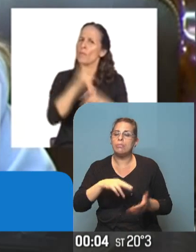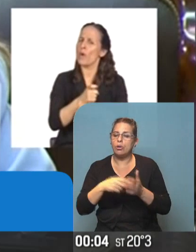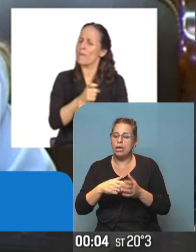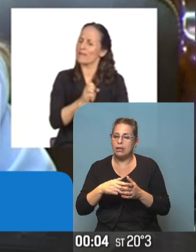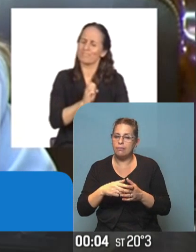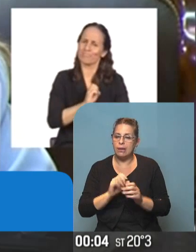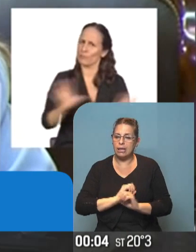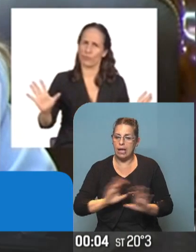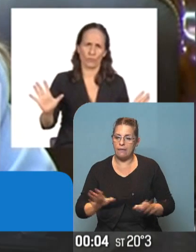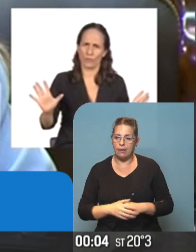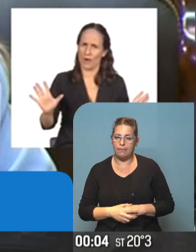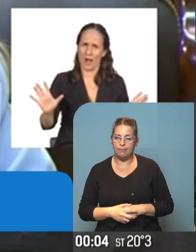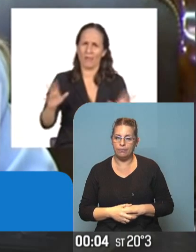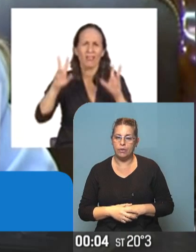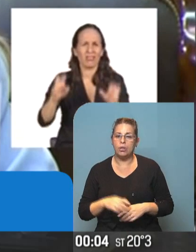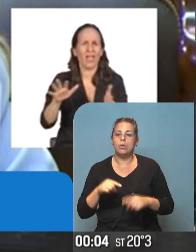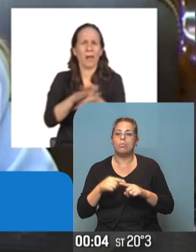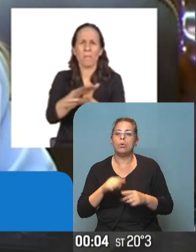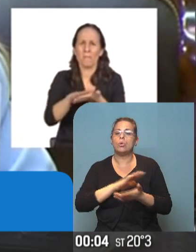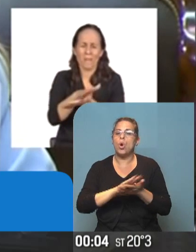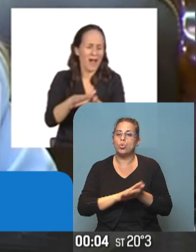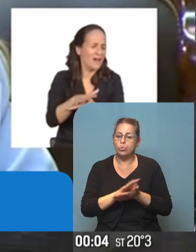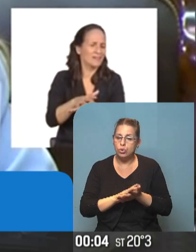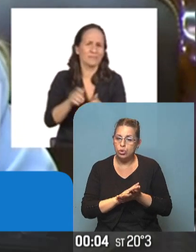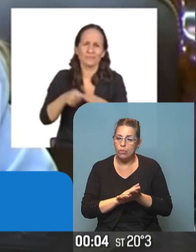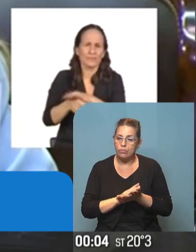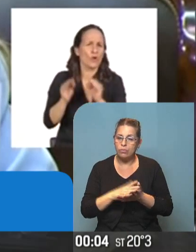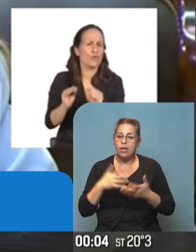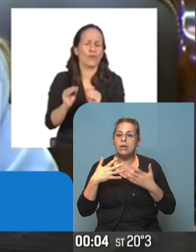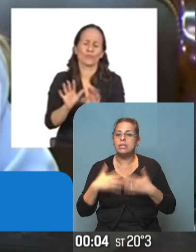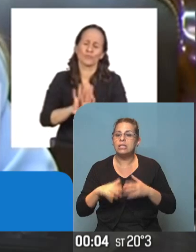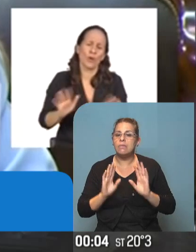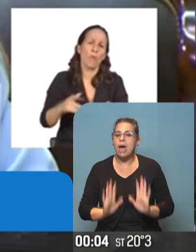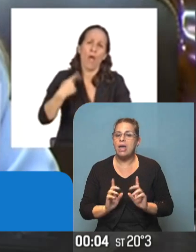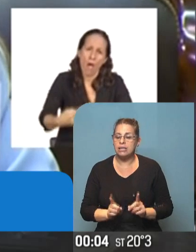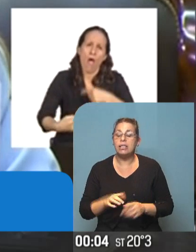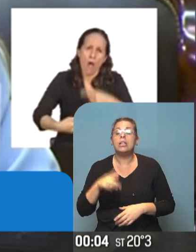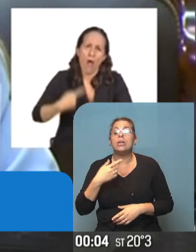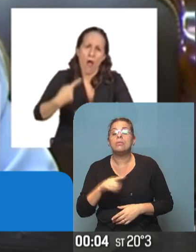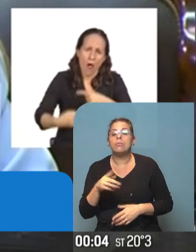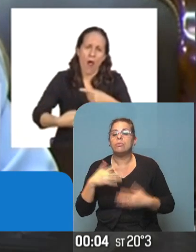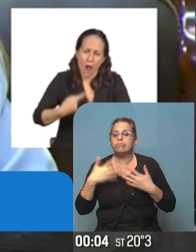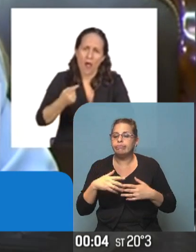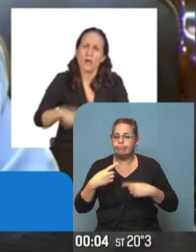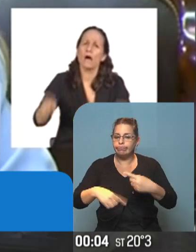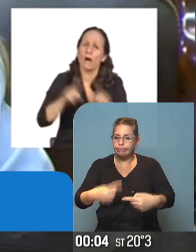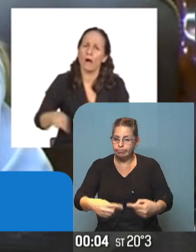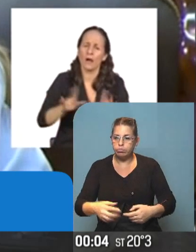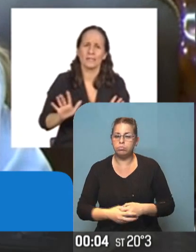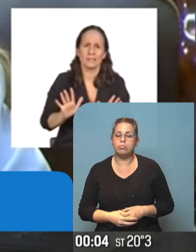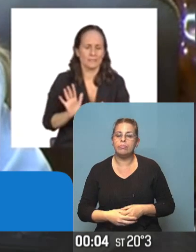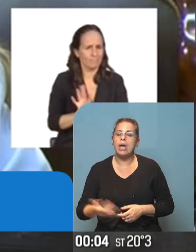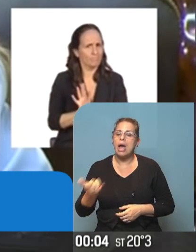serio, señor presidente, con la corrupción, porque es sistémica. Y al ser sistémica, nos